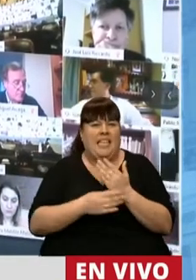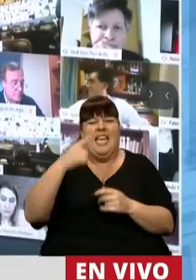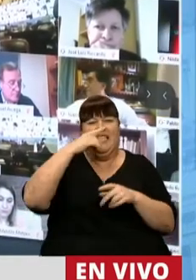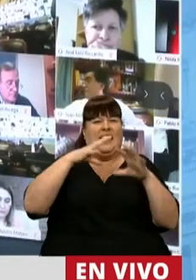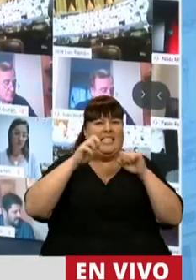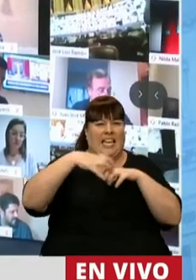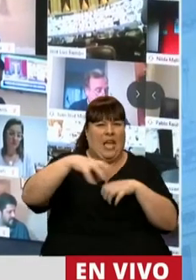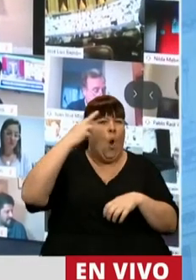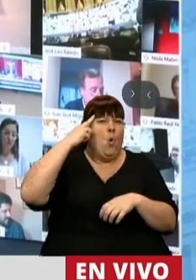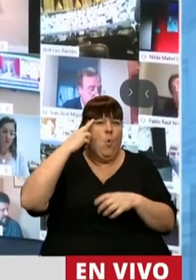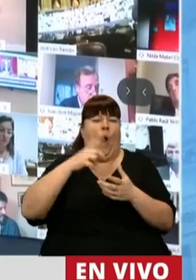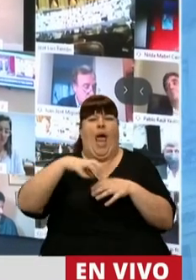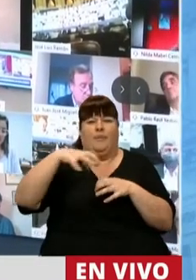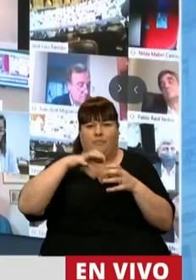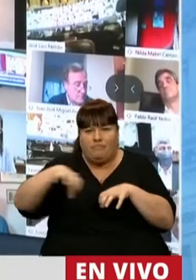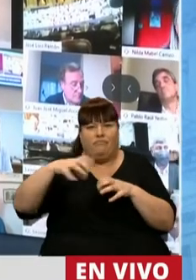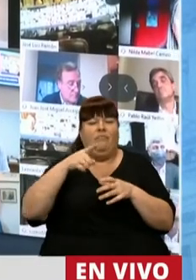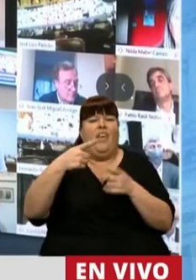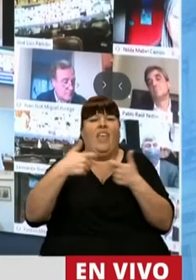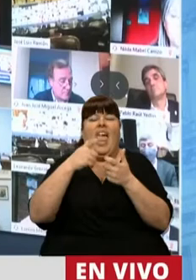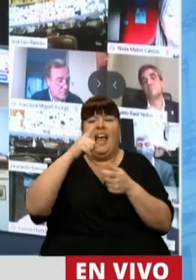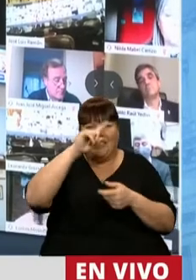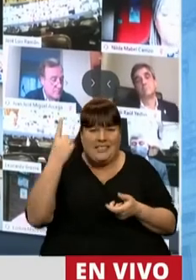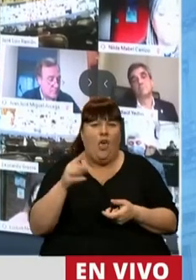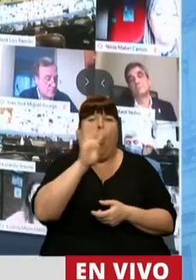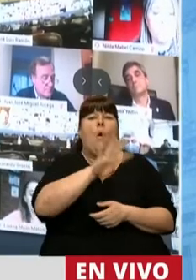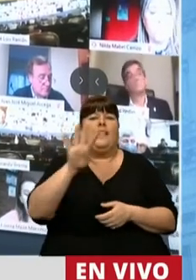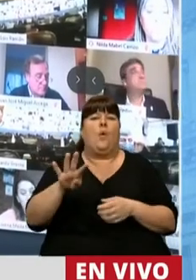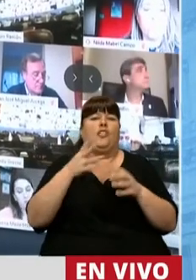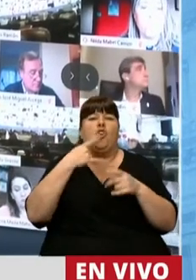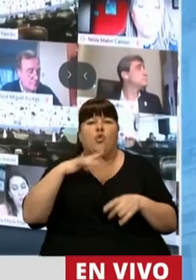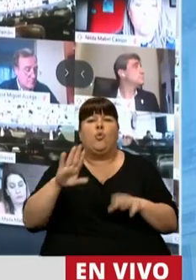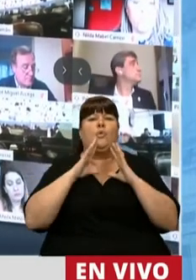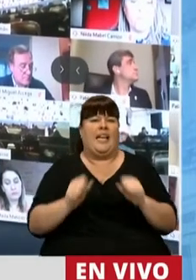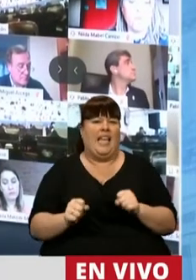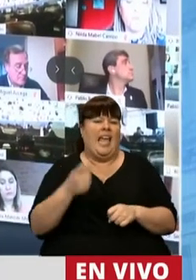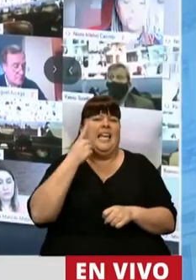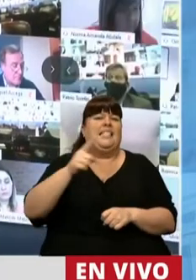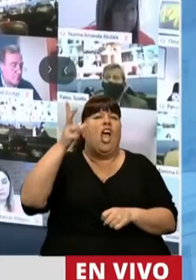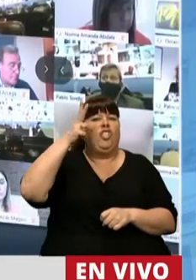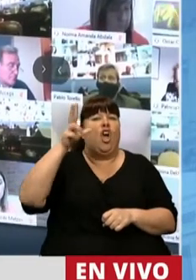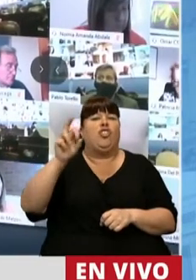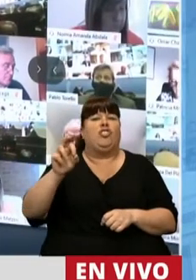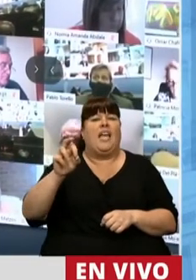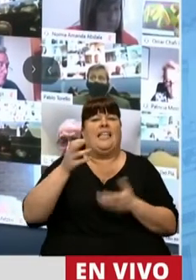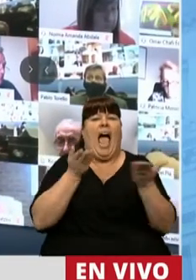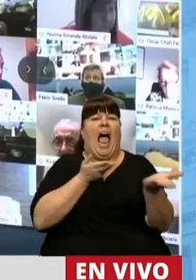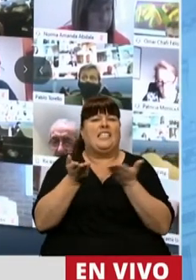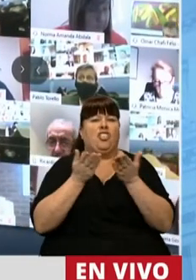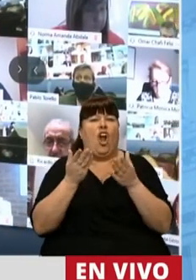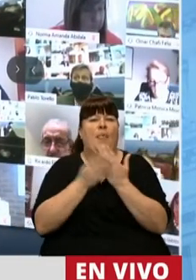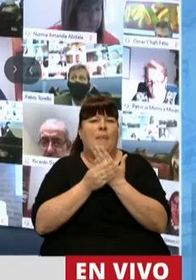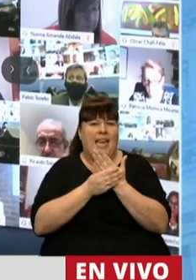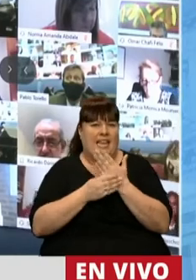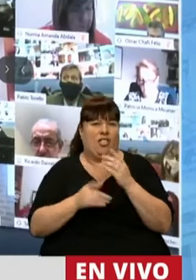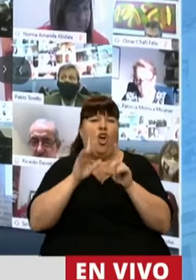7 secretarías, 9 entes autárquicos y sociedades del Estado, 44 subsecretarías, 180 asesores de gabinete